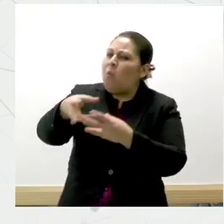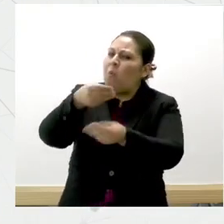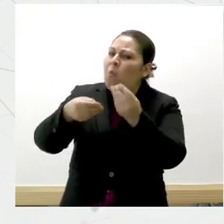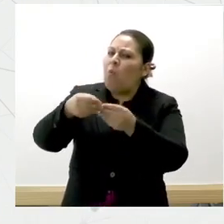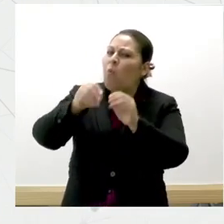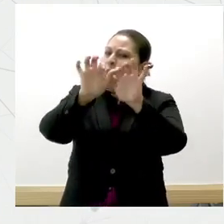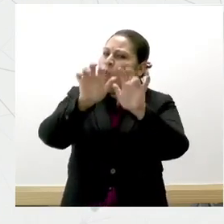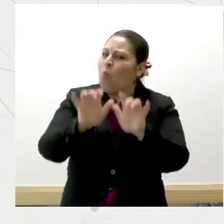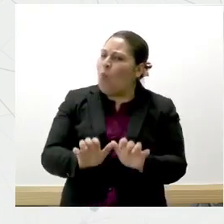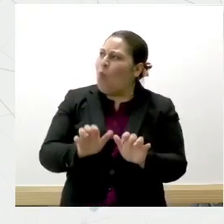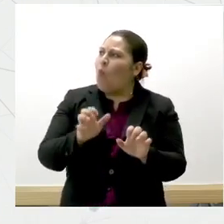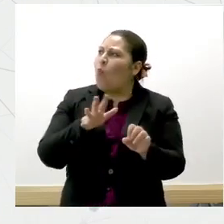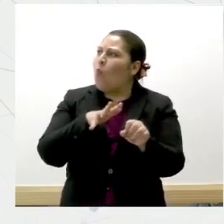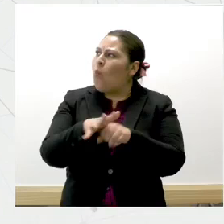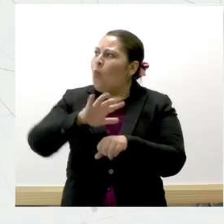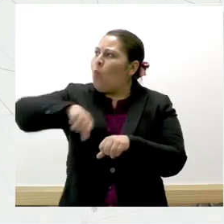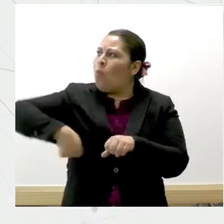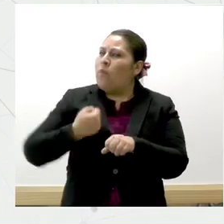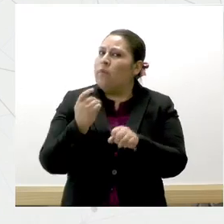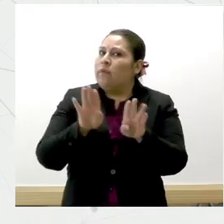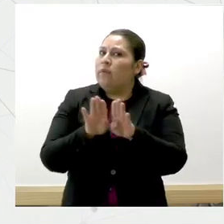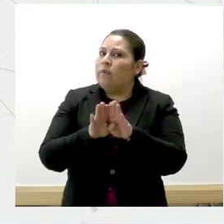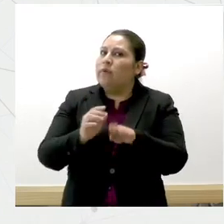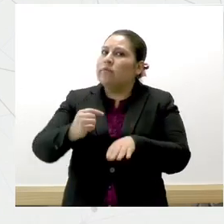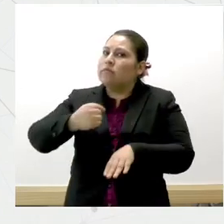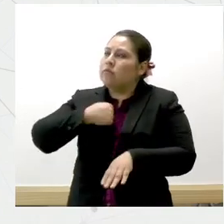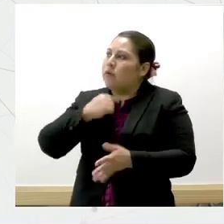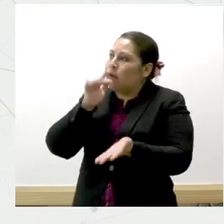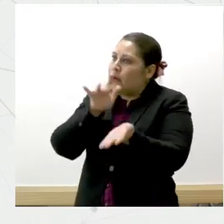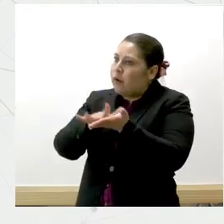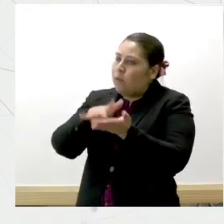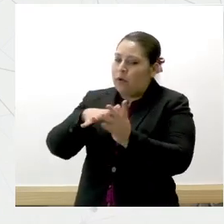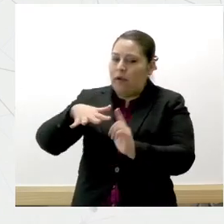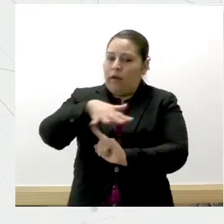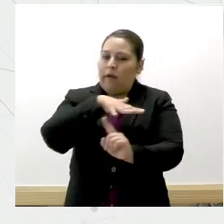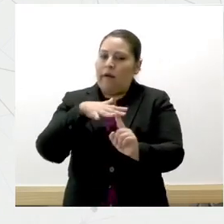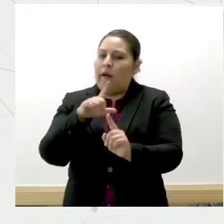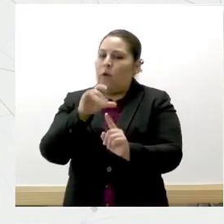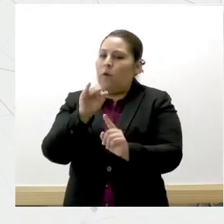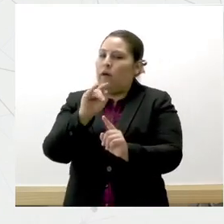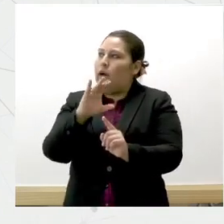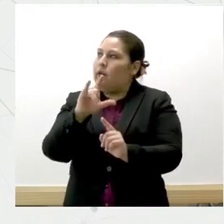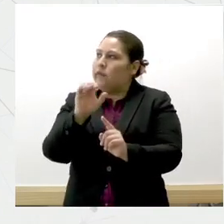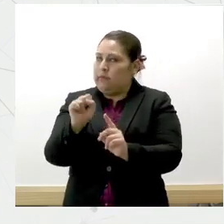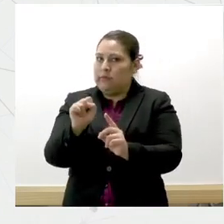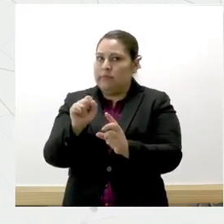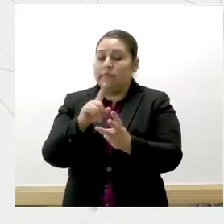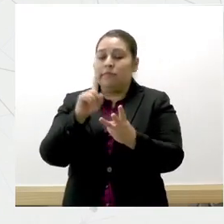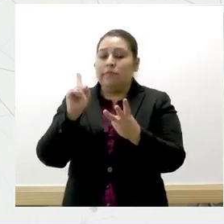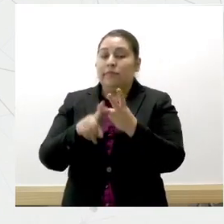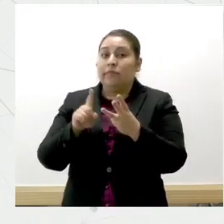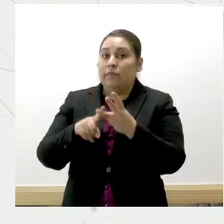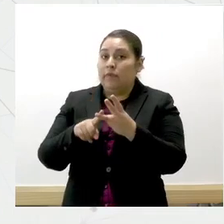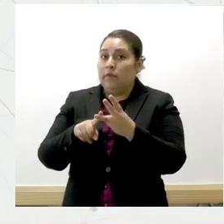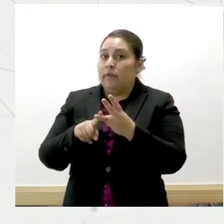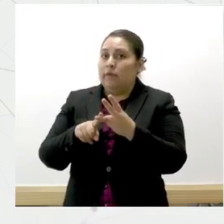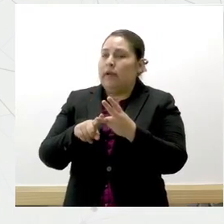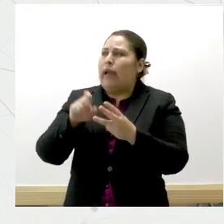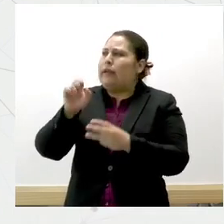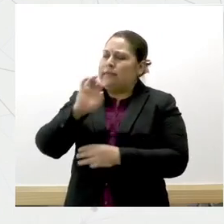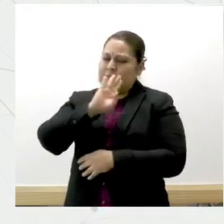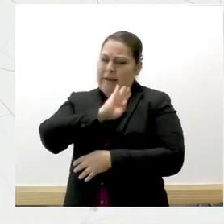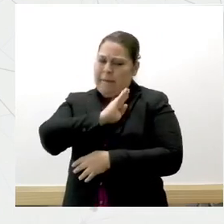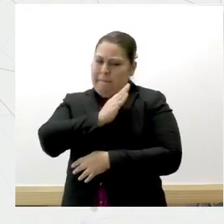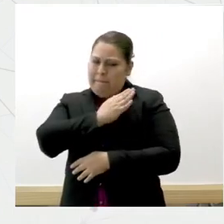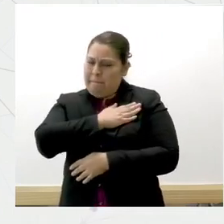la información? ¿Y cómo puedo contribuir a la red Localis? Y la última, ¿qué acciones han seguido en España para